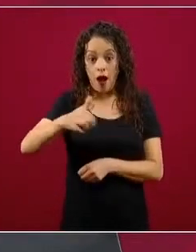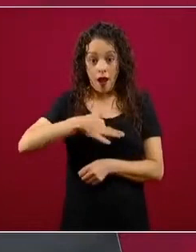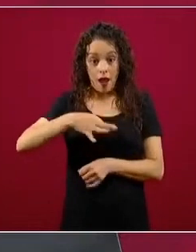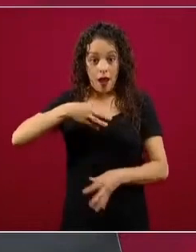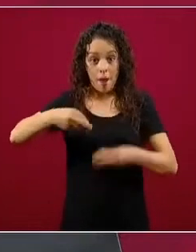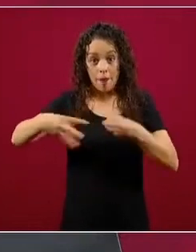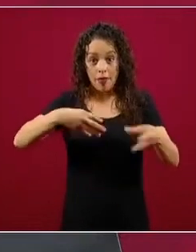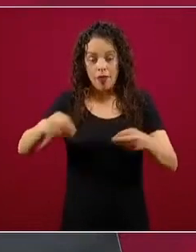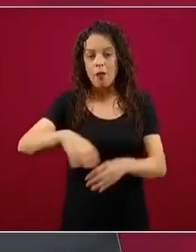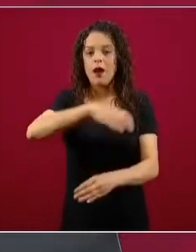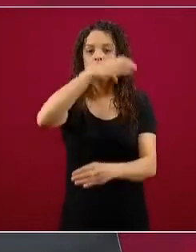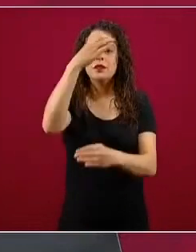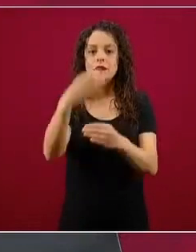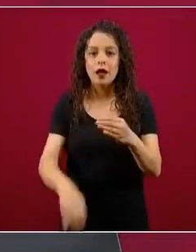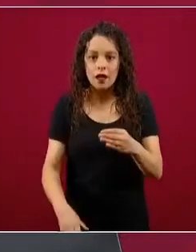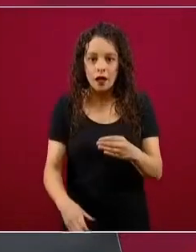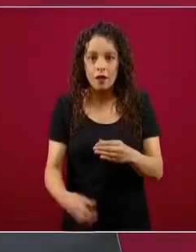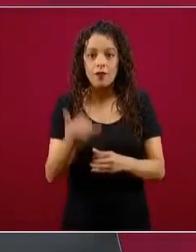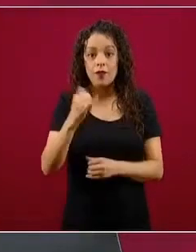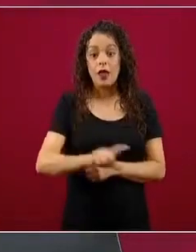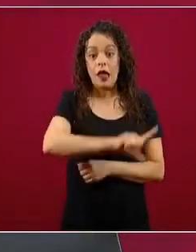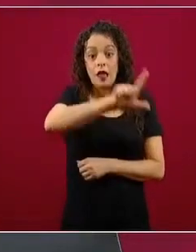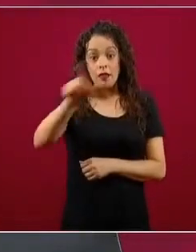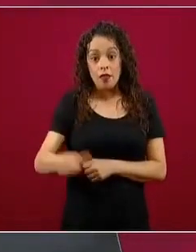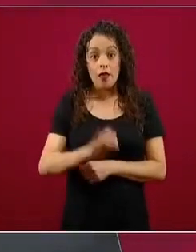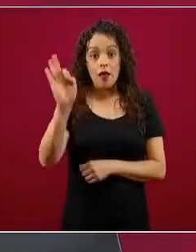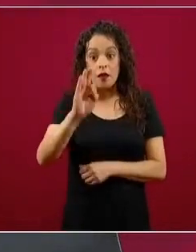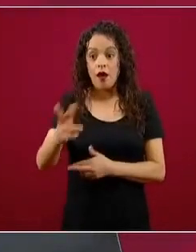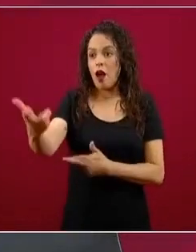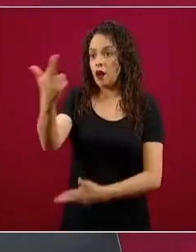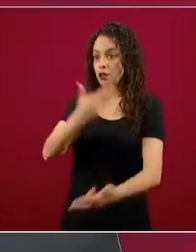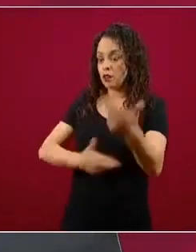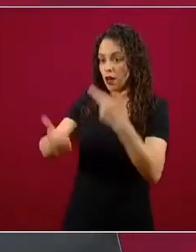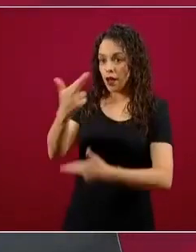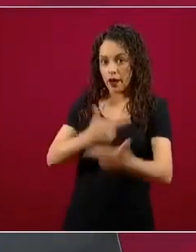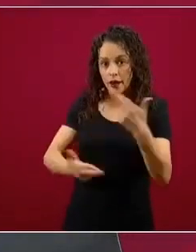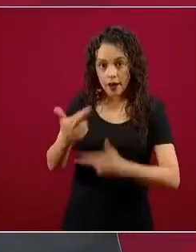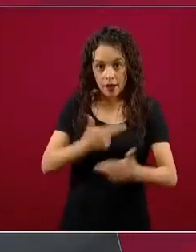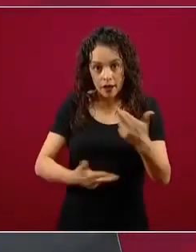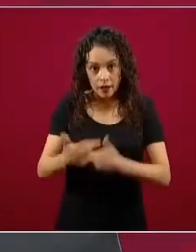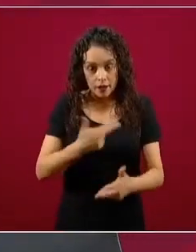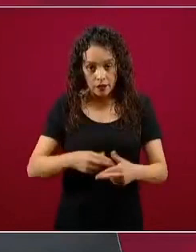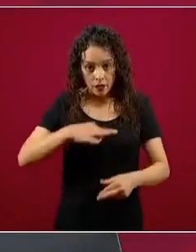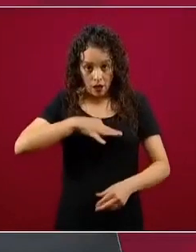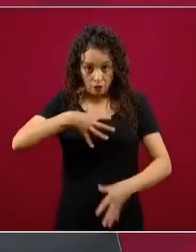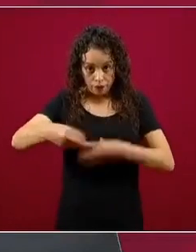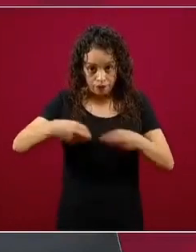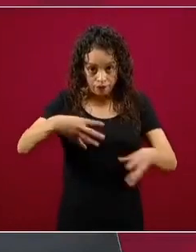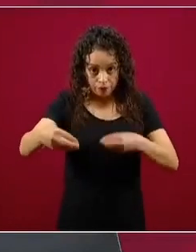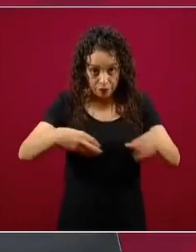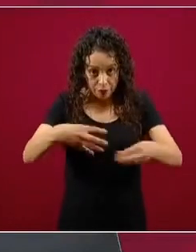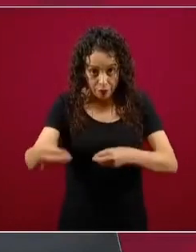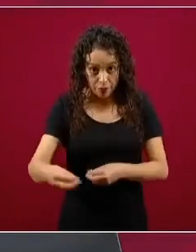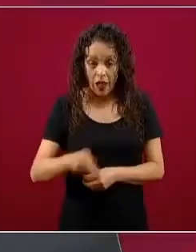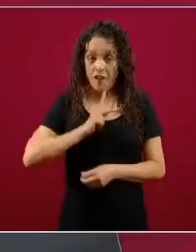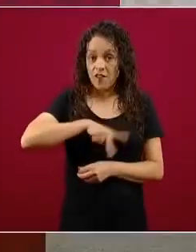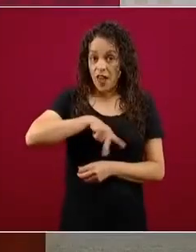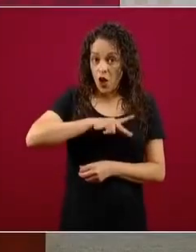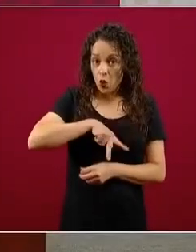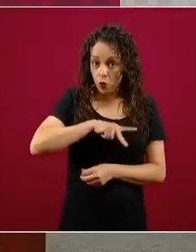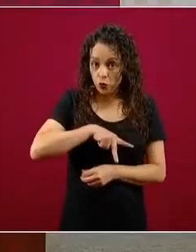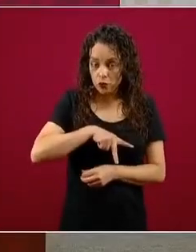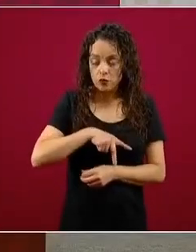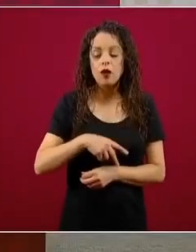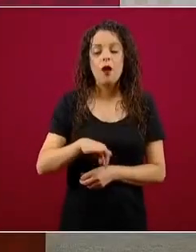que posteriormente la reocurrencia o recrudecimiento de la transmisión del virus